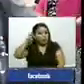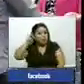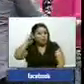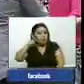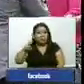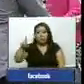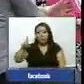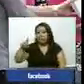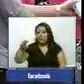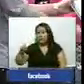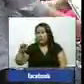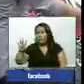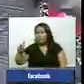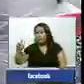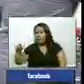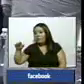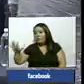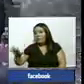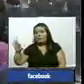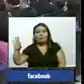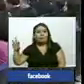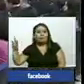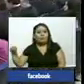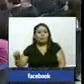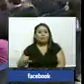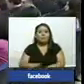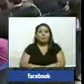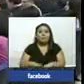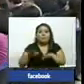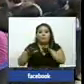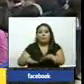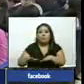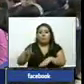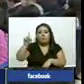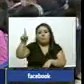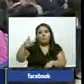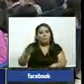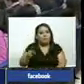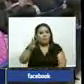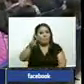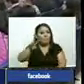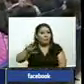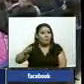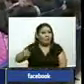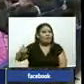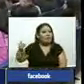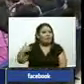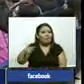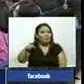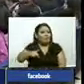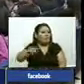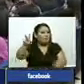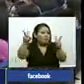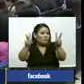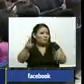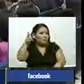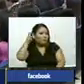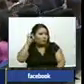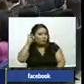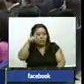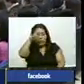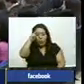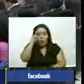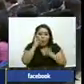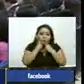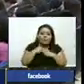del 104.5 FM. Gracias a Dios, pues ya voy casi por 25 años en esto de la radio. Es algo que me